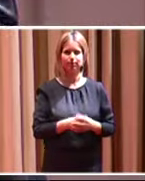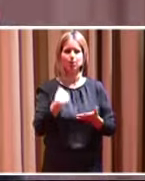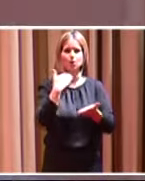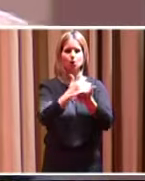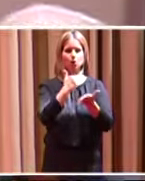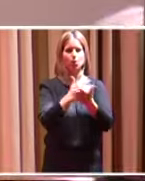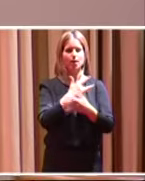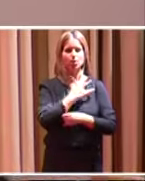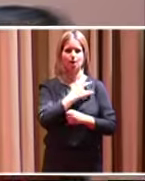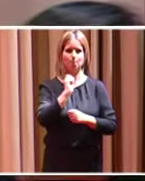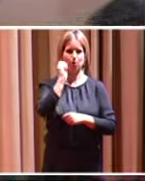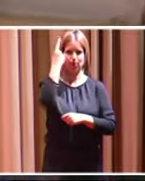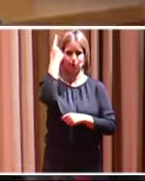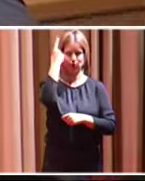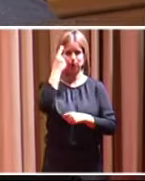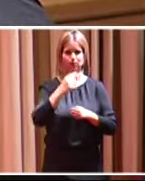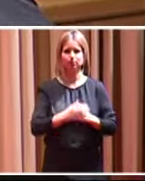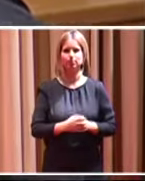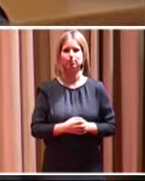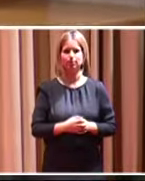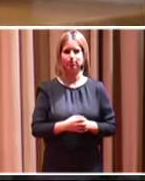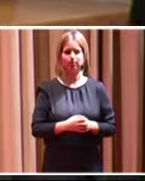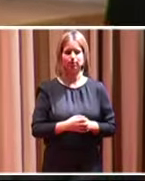Colegio Amor de Dios.